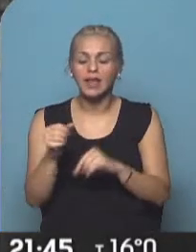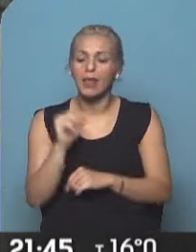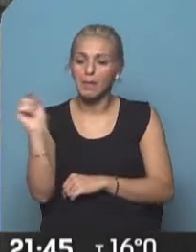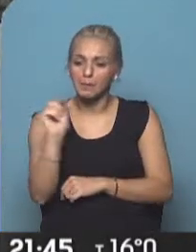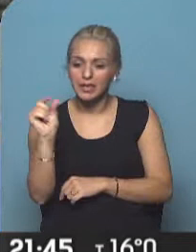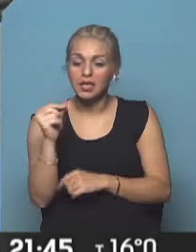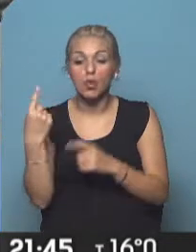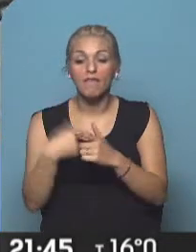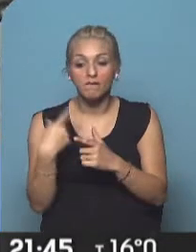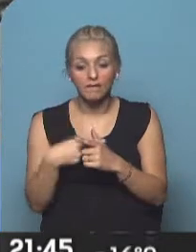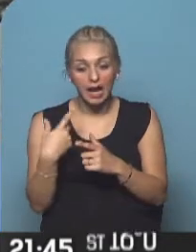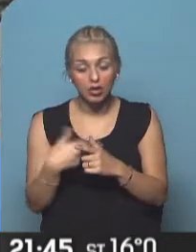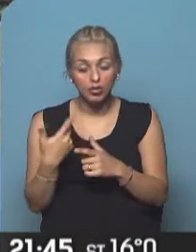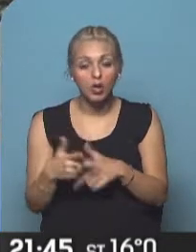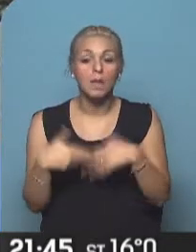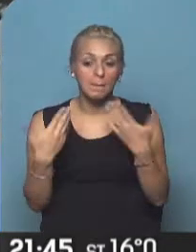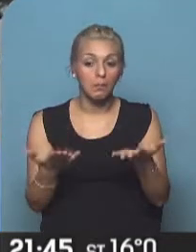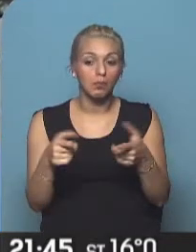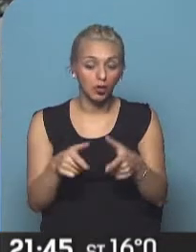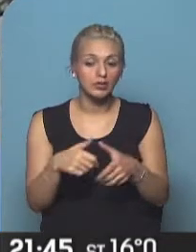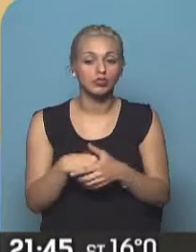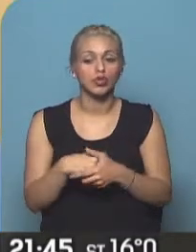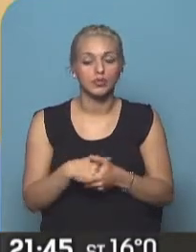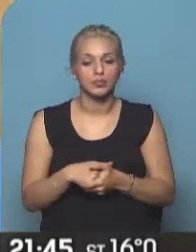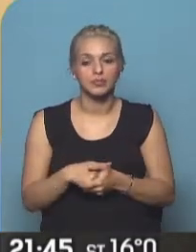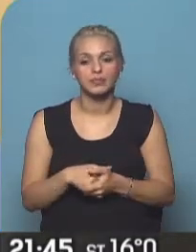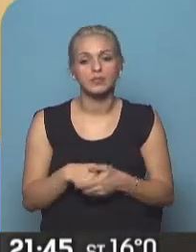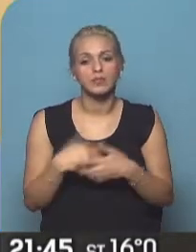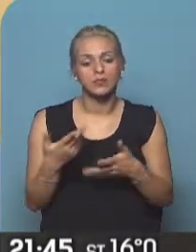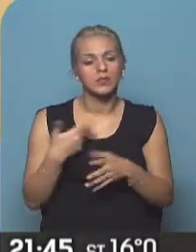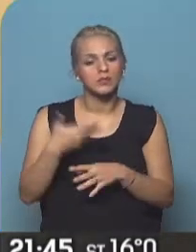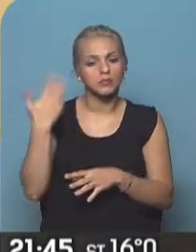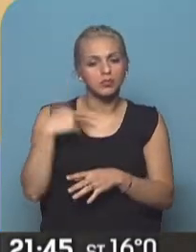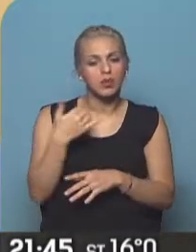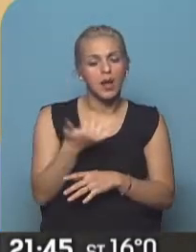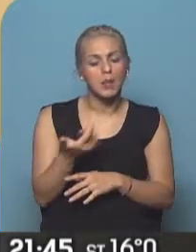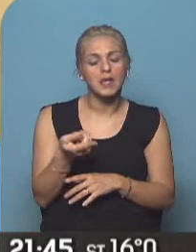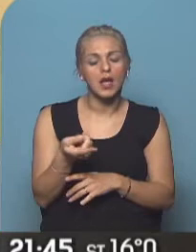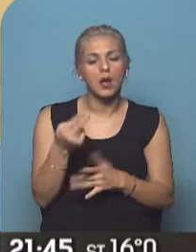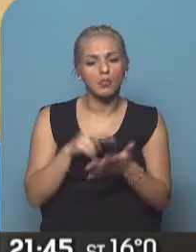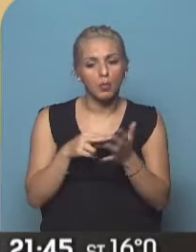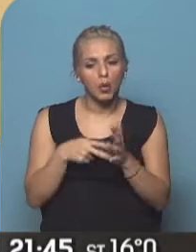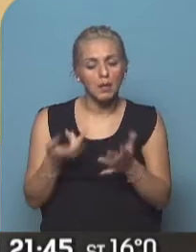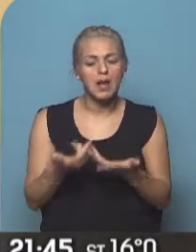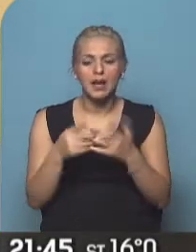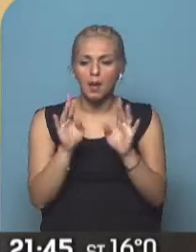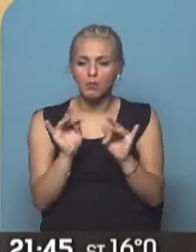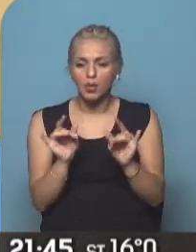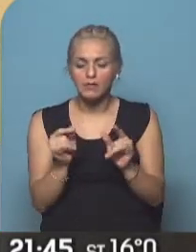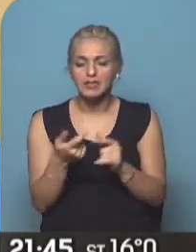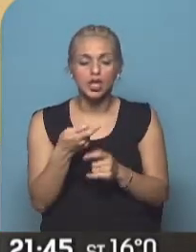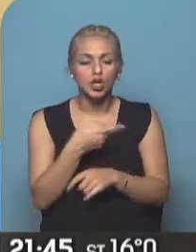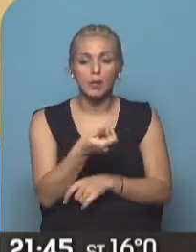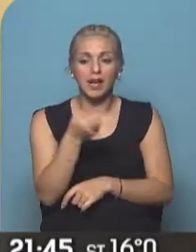sería una de las causantes por un lado teníamos la eliminación del cepo que hacía muy difícil hacer transacciones en dólares